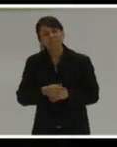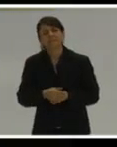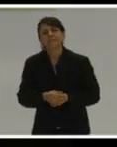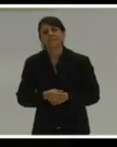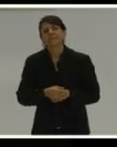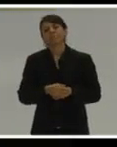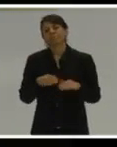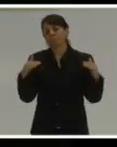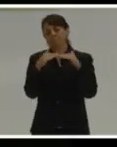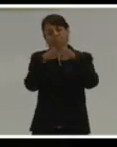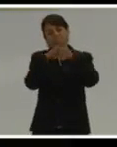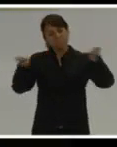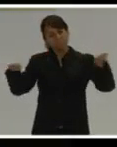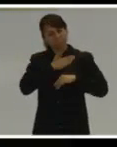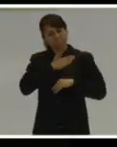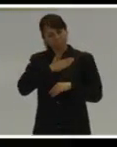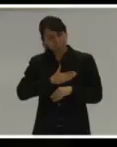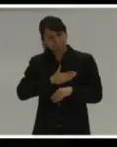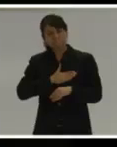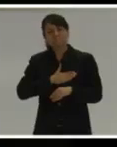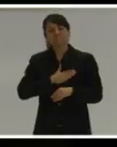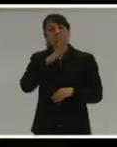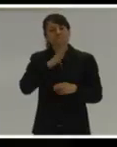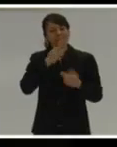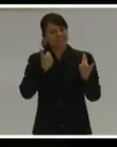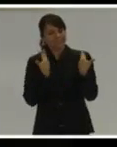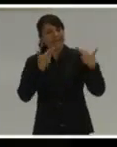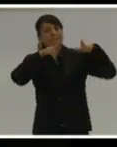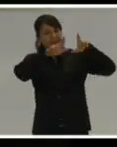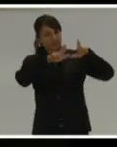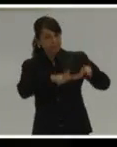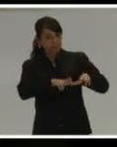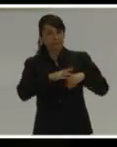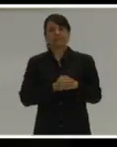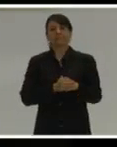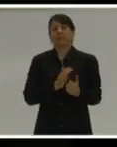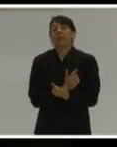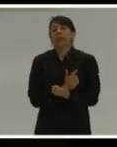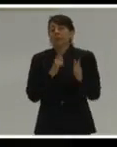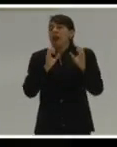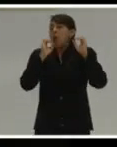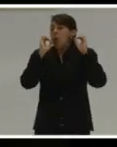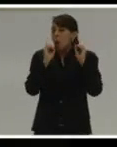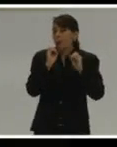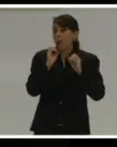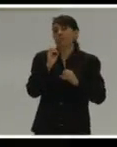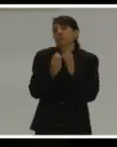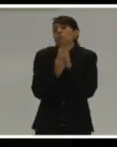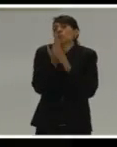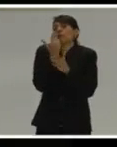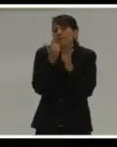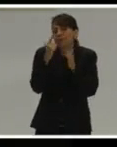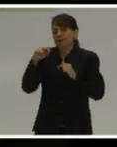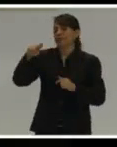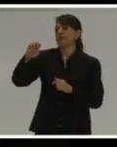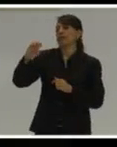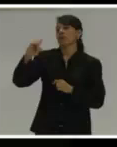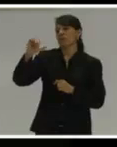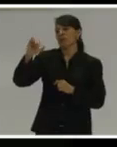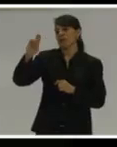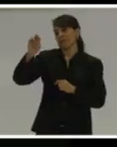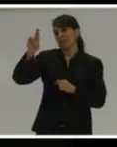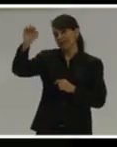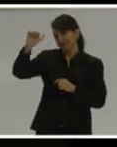representativa, aún democracia liberal o neoliberal, pero también tenemos las bases